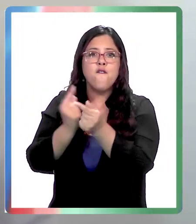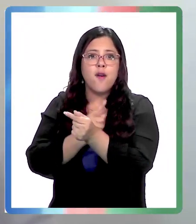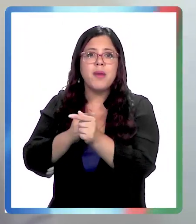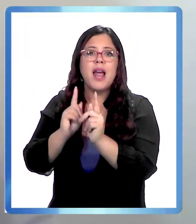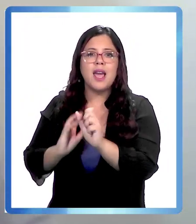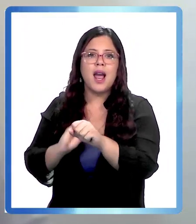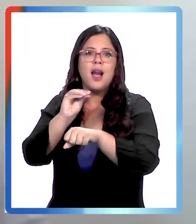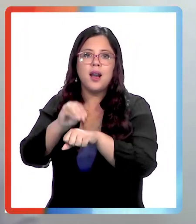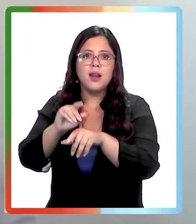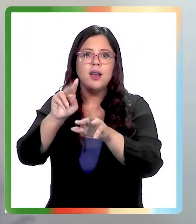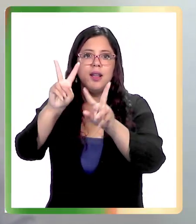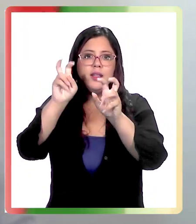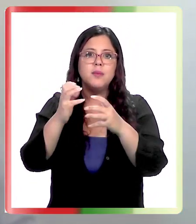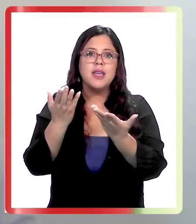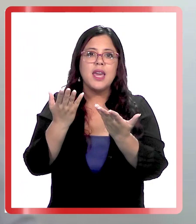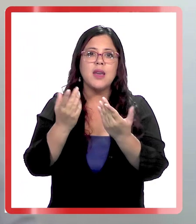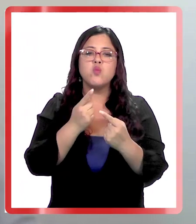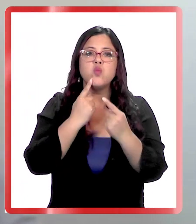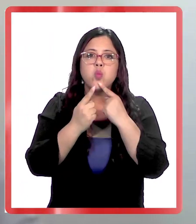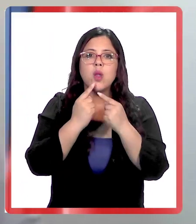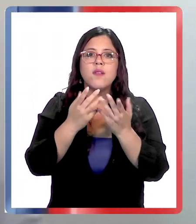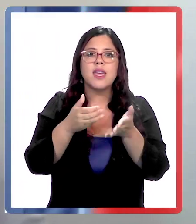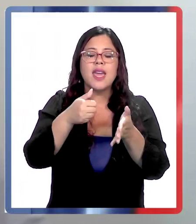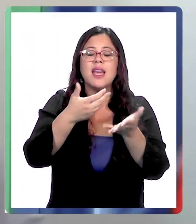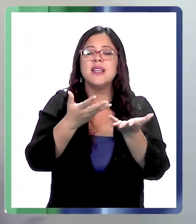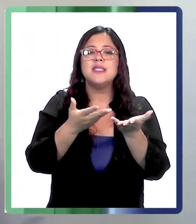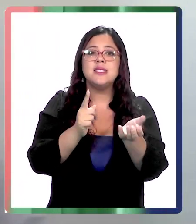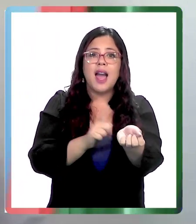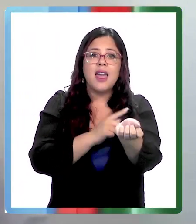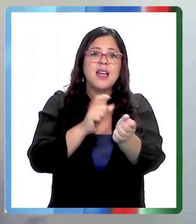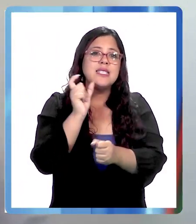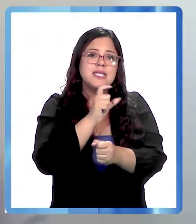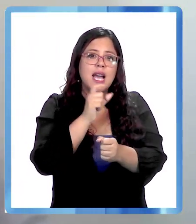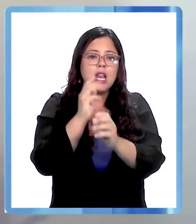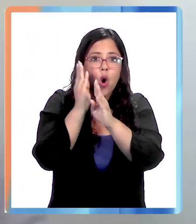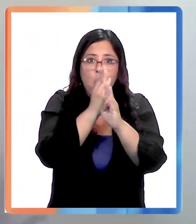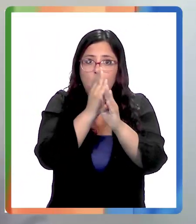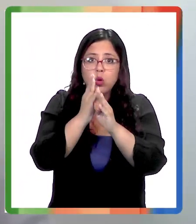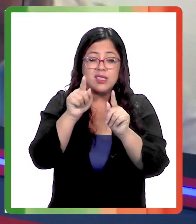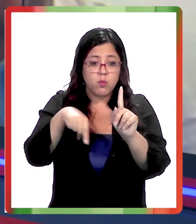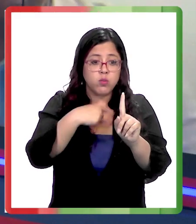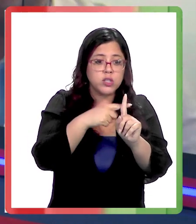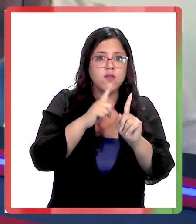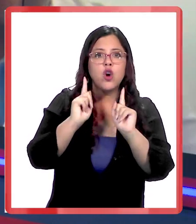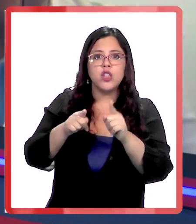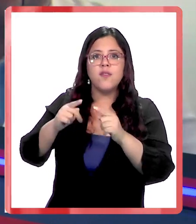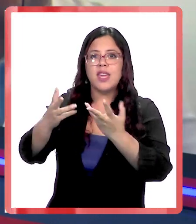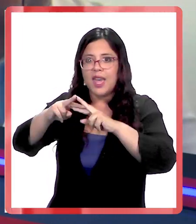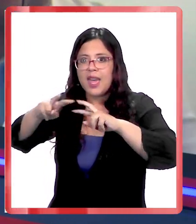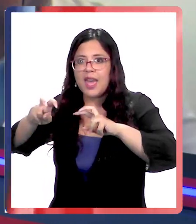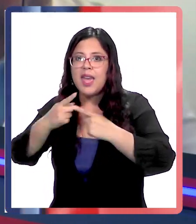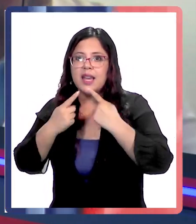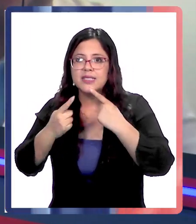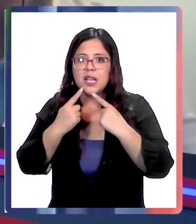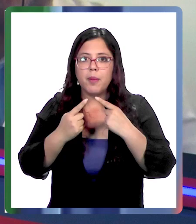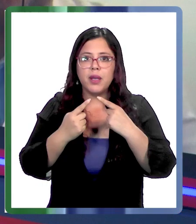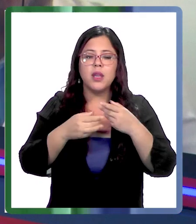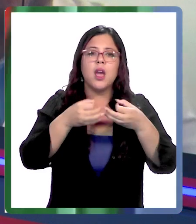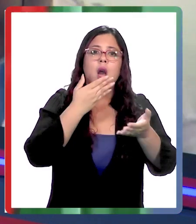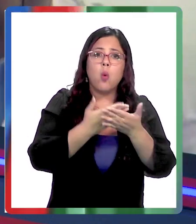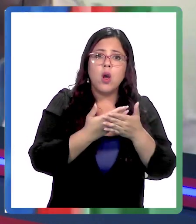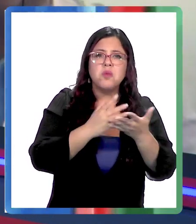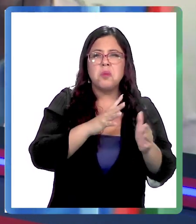la recomendación es realizar el test de sangre oculta. Si el test de sangre oculta sale positivo, hacer la colonoscopía. ¿Cuándo hacer el test de sangre